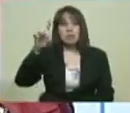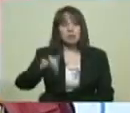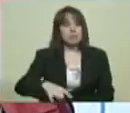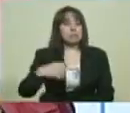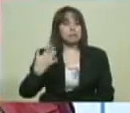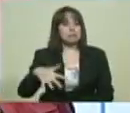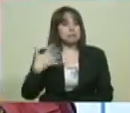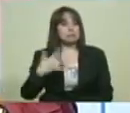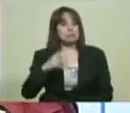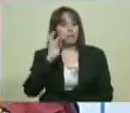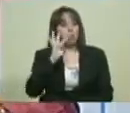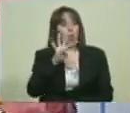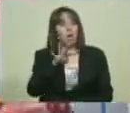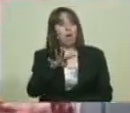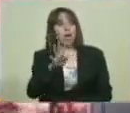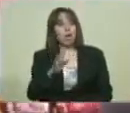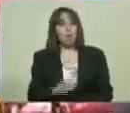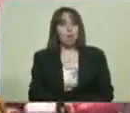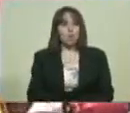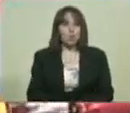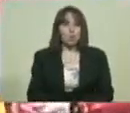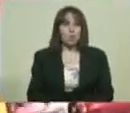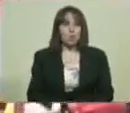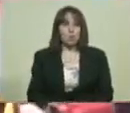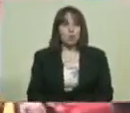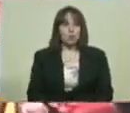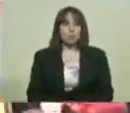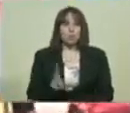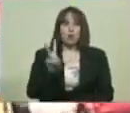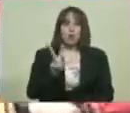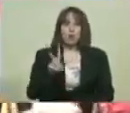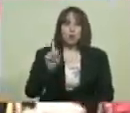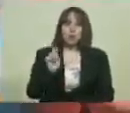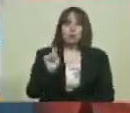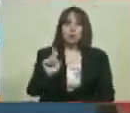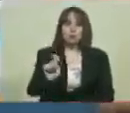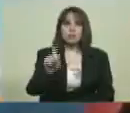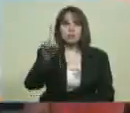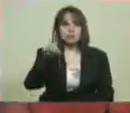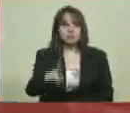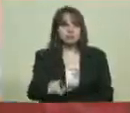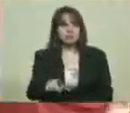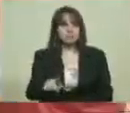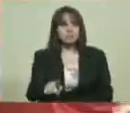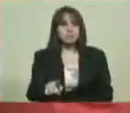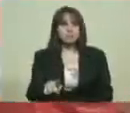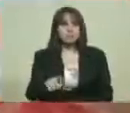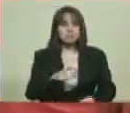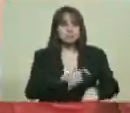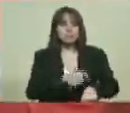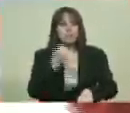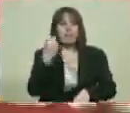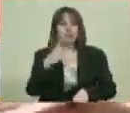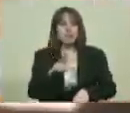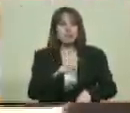Guarenas Guatire, el acto de los Valles del Tuyo, y también nos agarró a las 12 en punto del mediodía con la